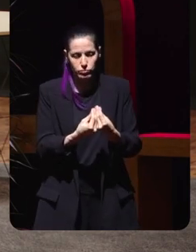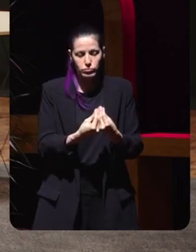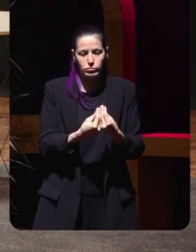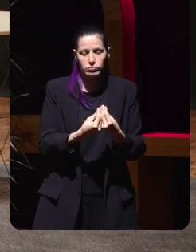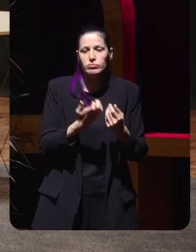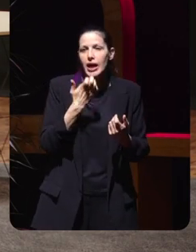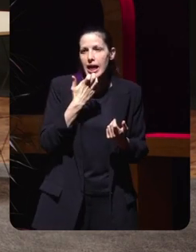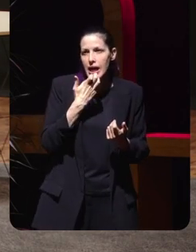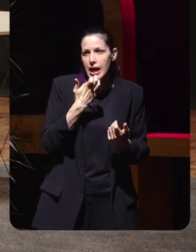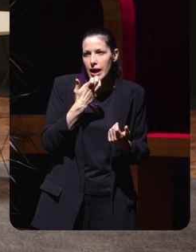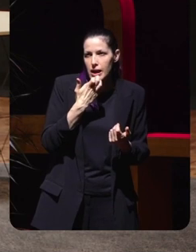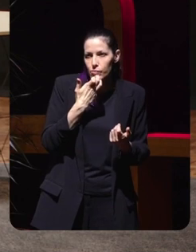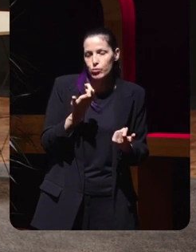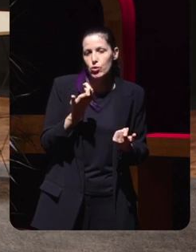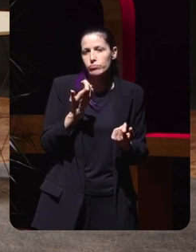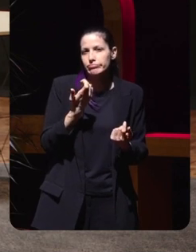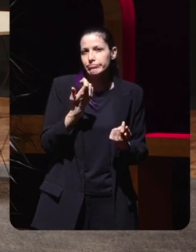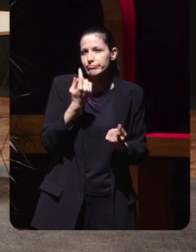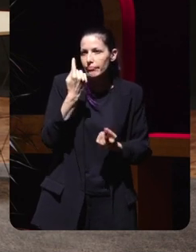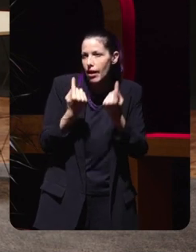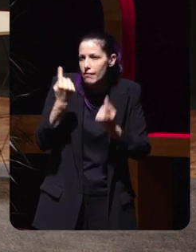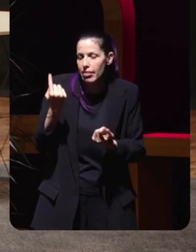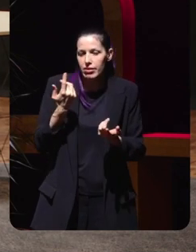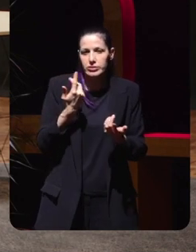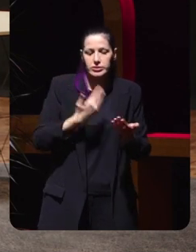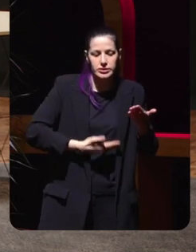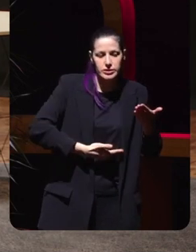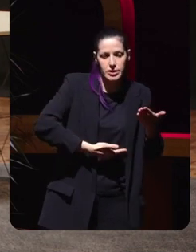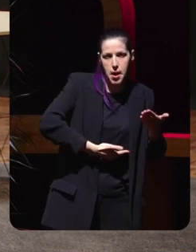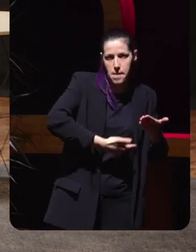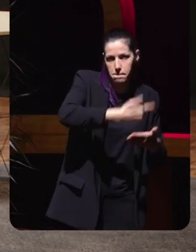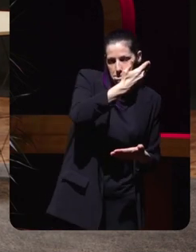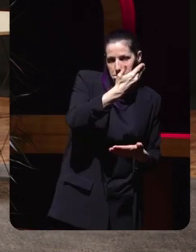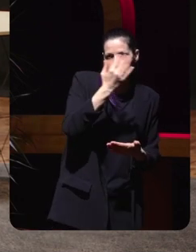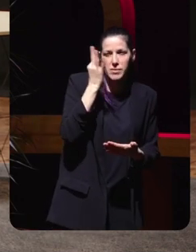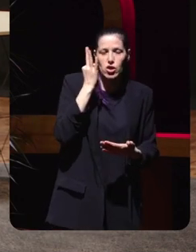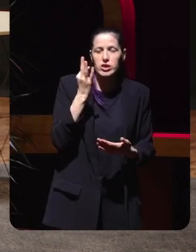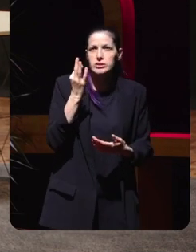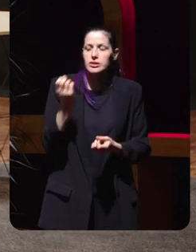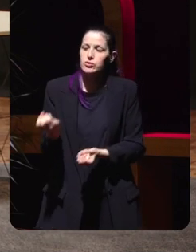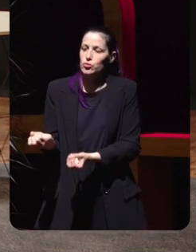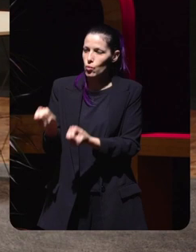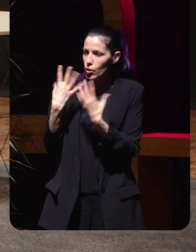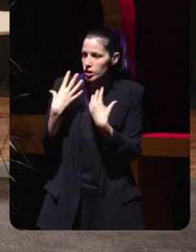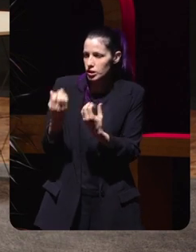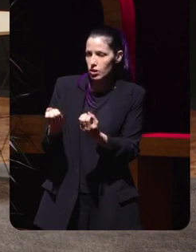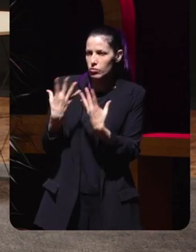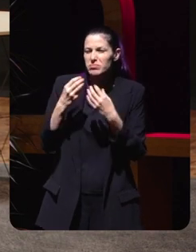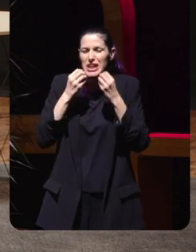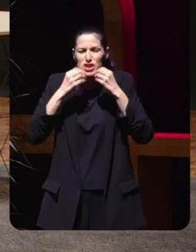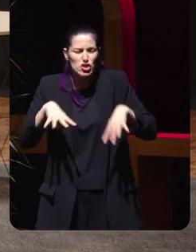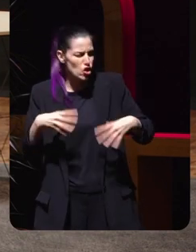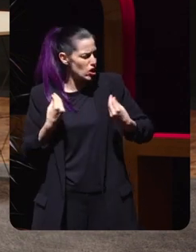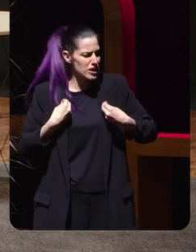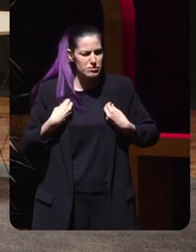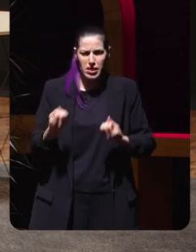y también en Muecas otras ocasiones porque claro los organistas chinos historias de vida que a veces como ven